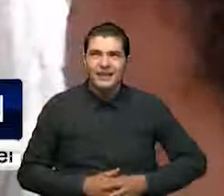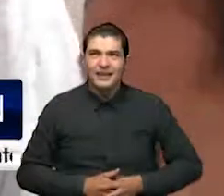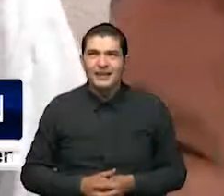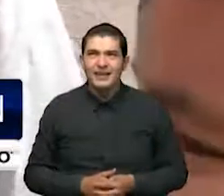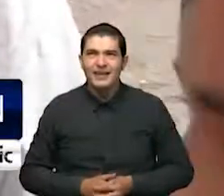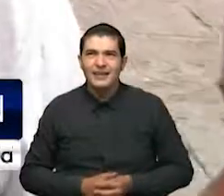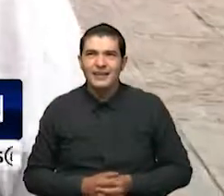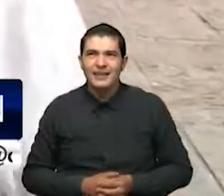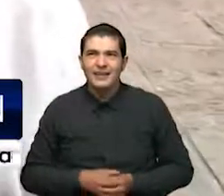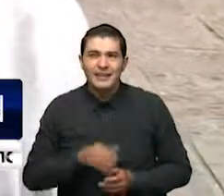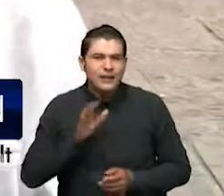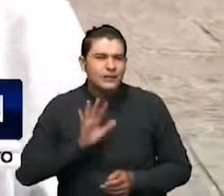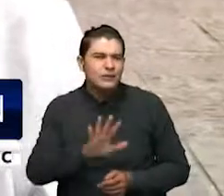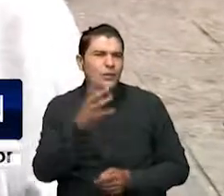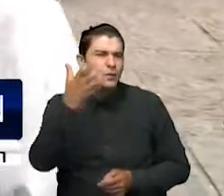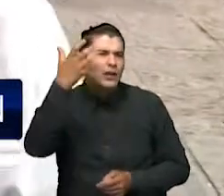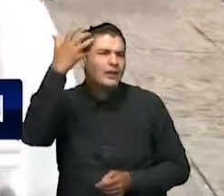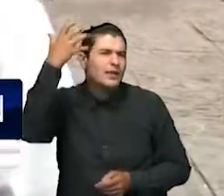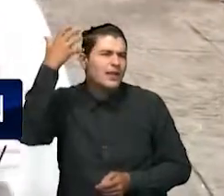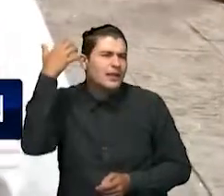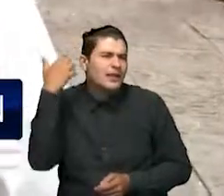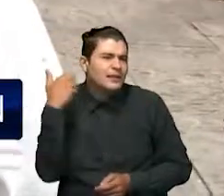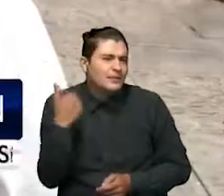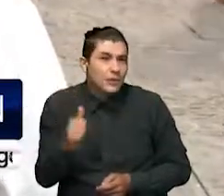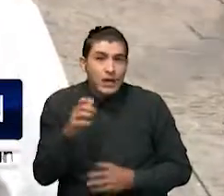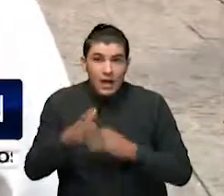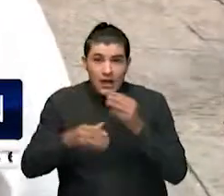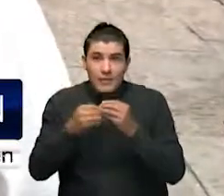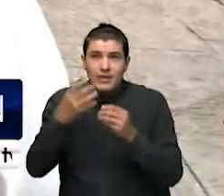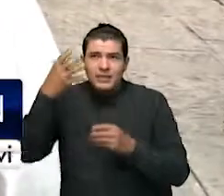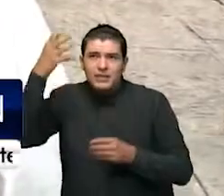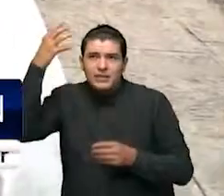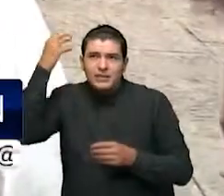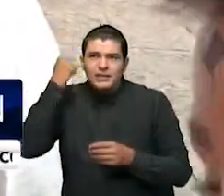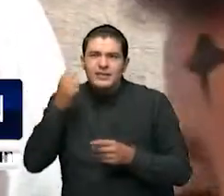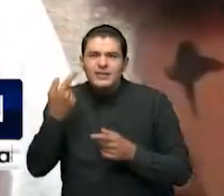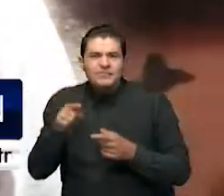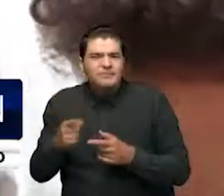Es una tradición y además de ser tradición